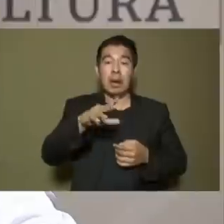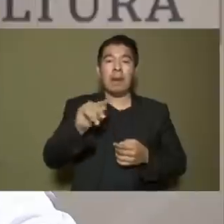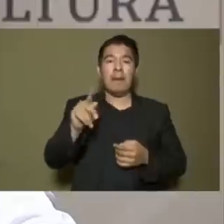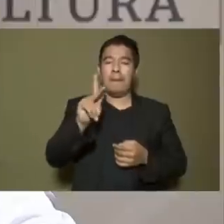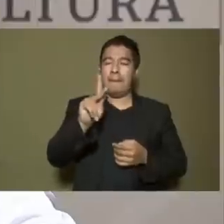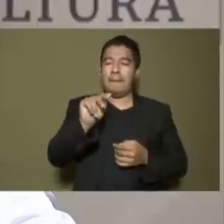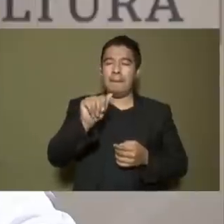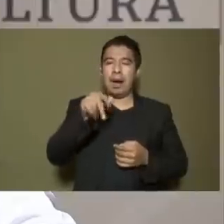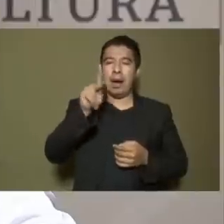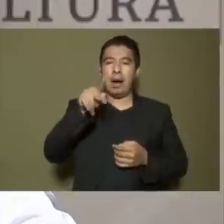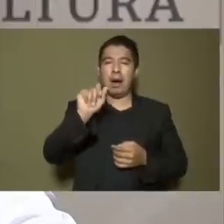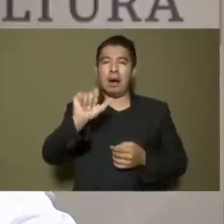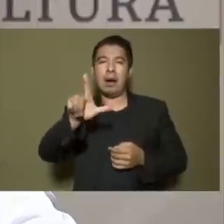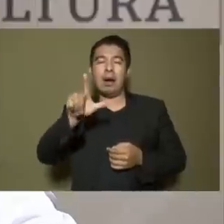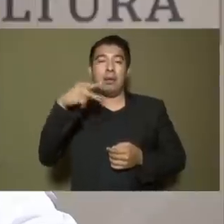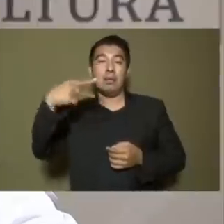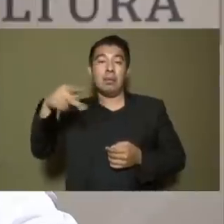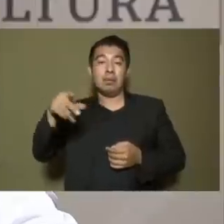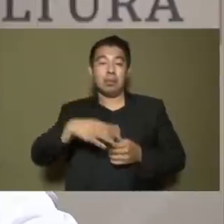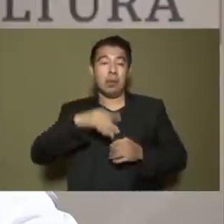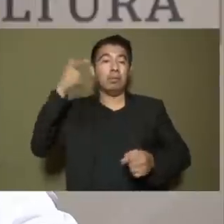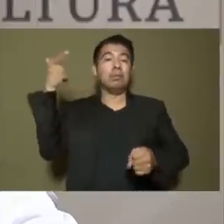a principios de los 50.